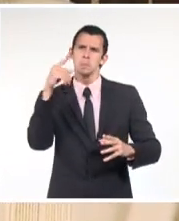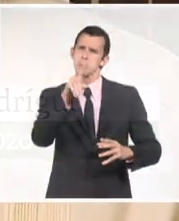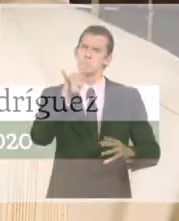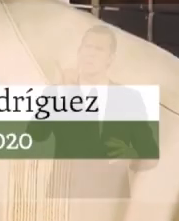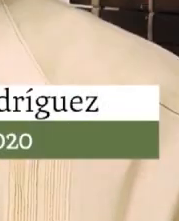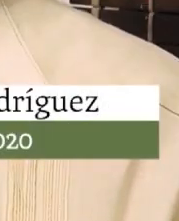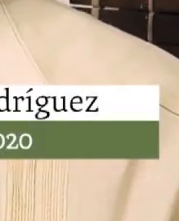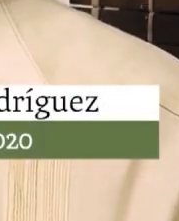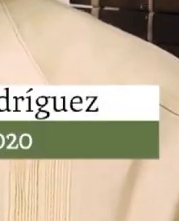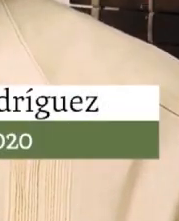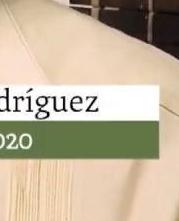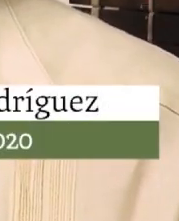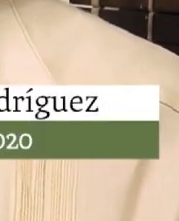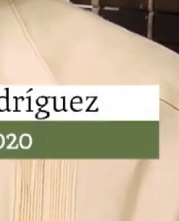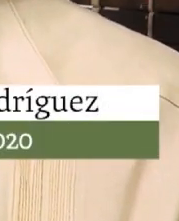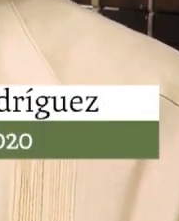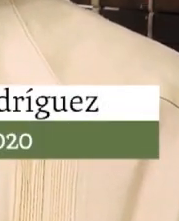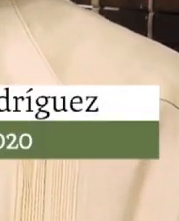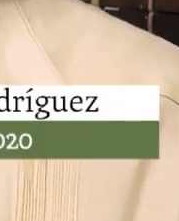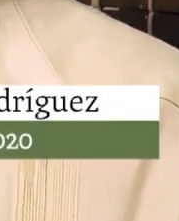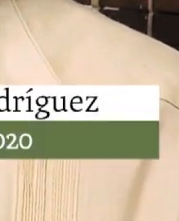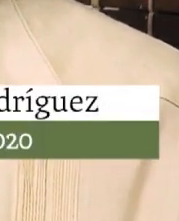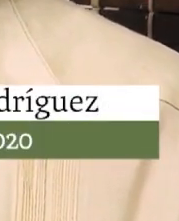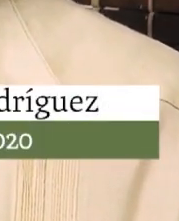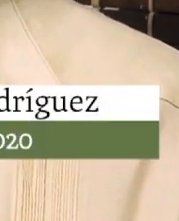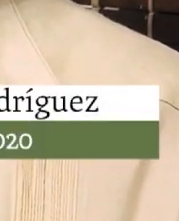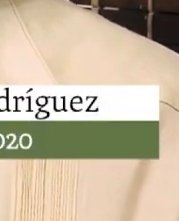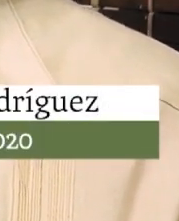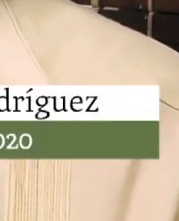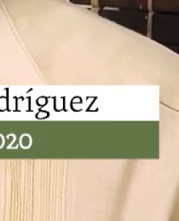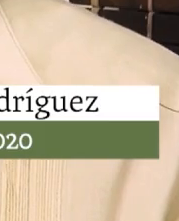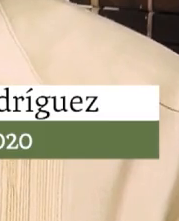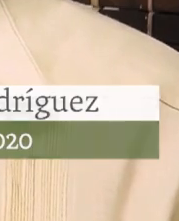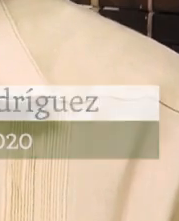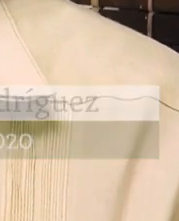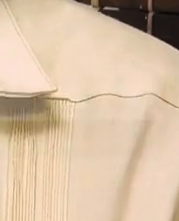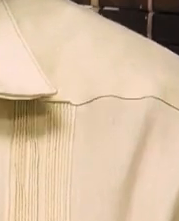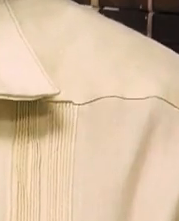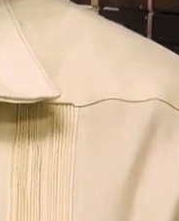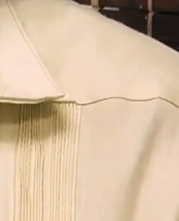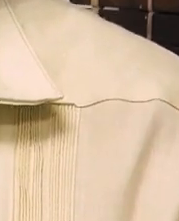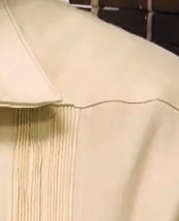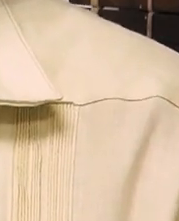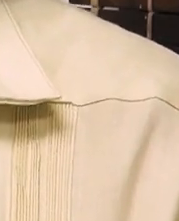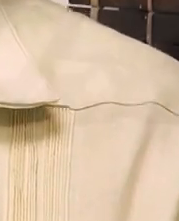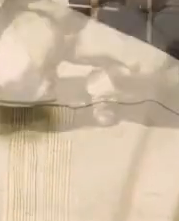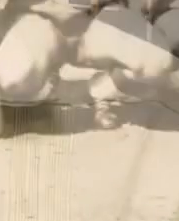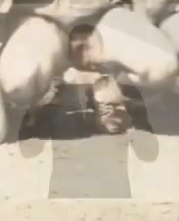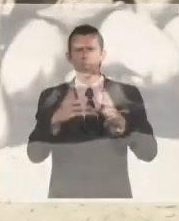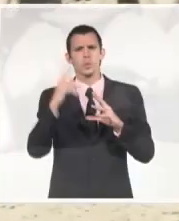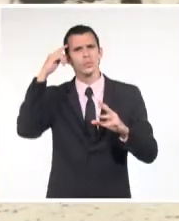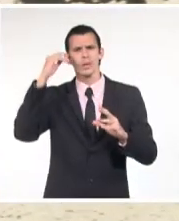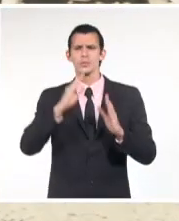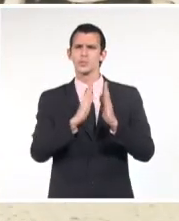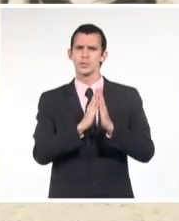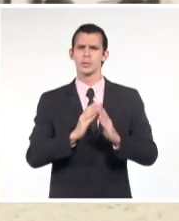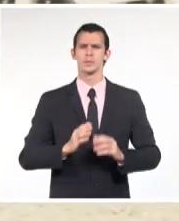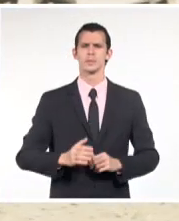1935, por ahí más o menos, en Santiago de Cuba. Fidel no aprendió, nació con eso.